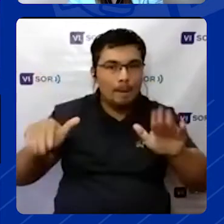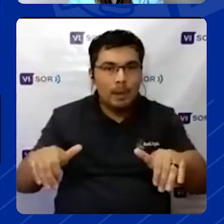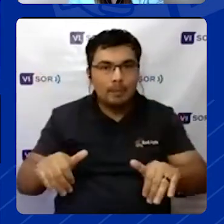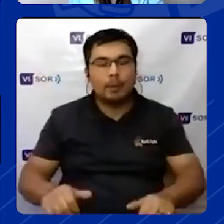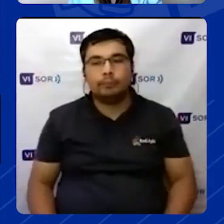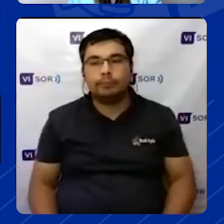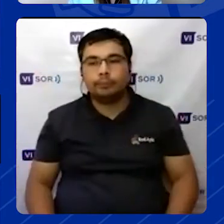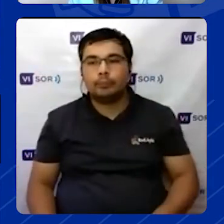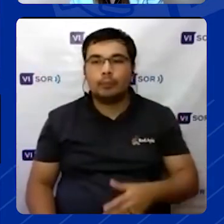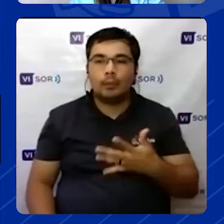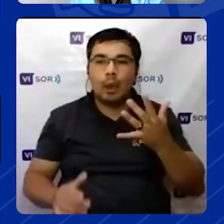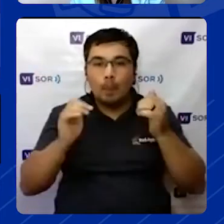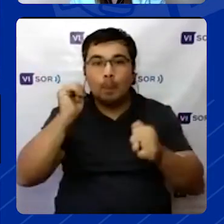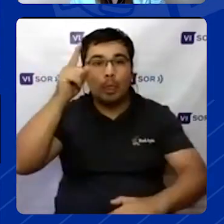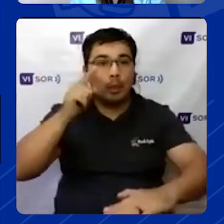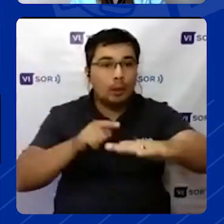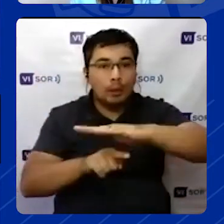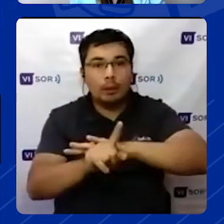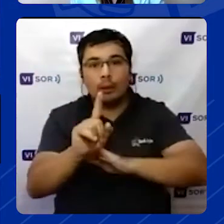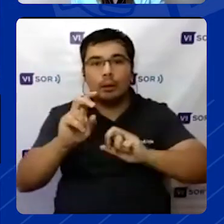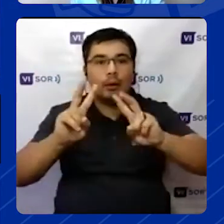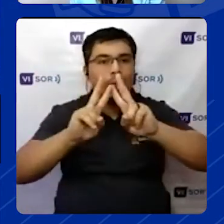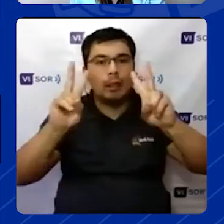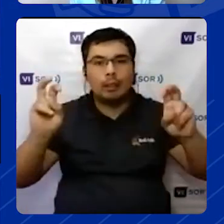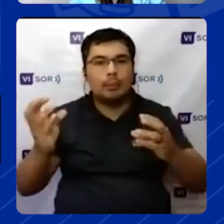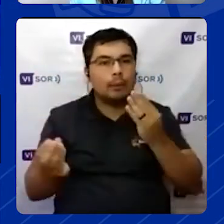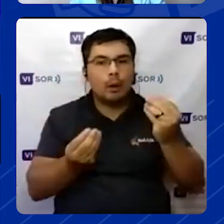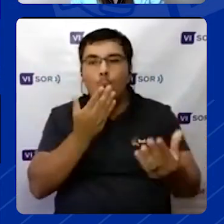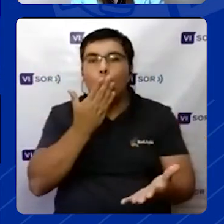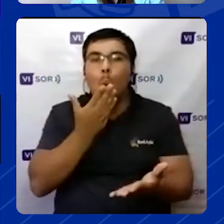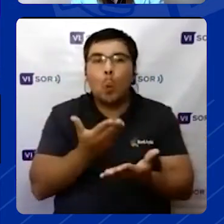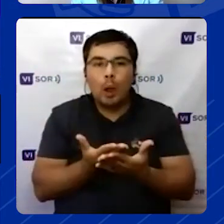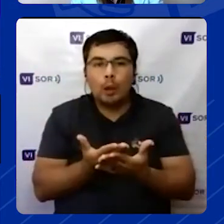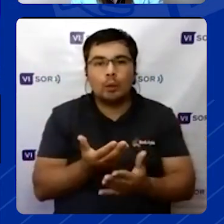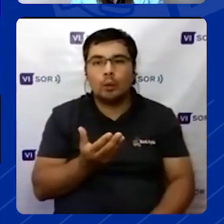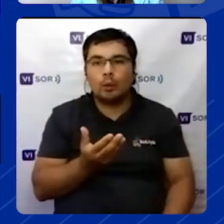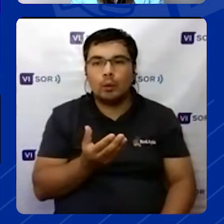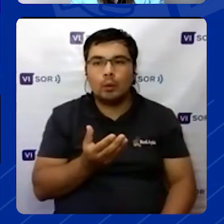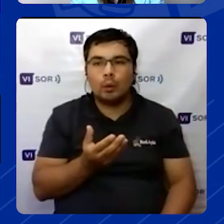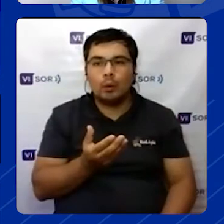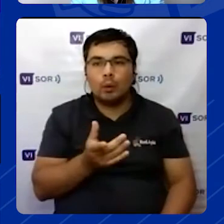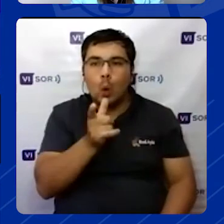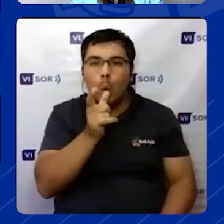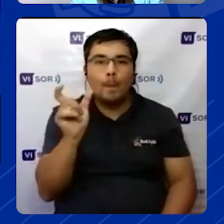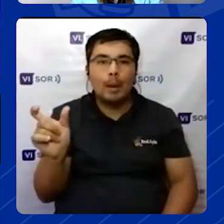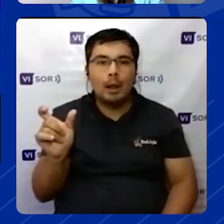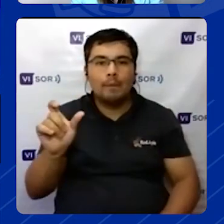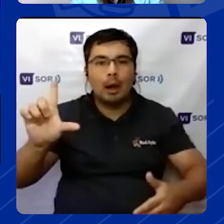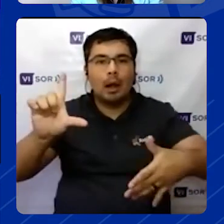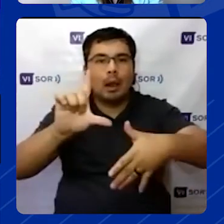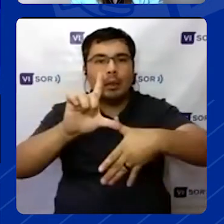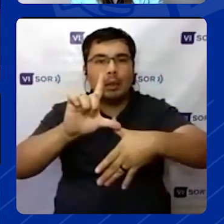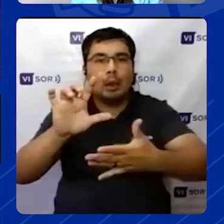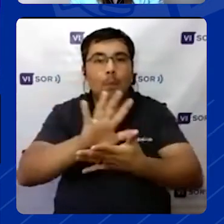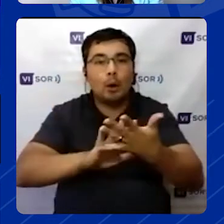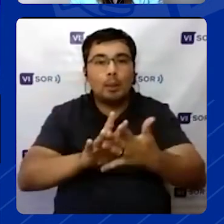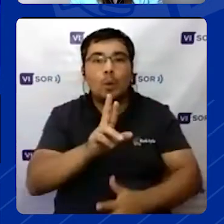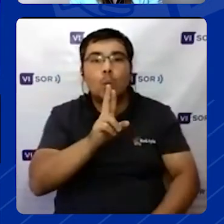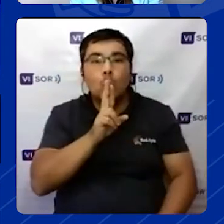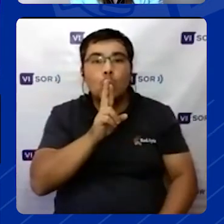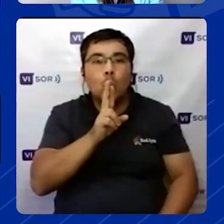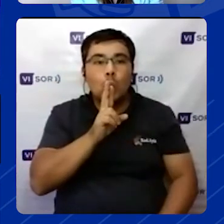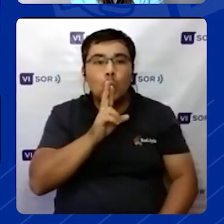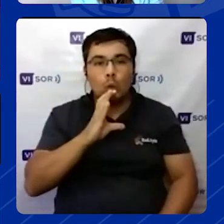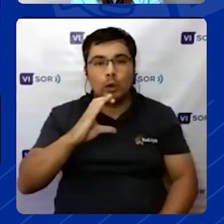en cuestiones que tienen que ver con cuando no es alfabeto latino. Pensemos en el ruso con alfabeto cirílico, en